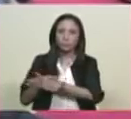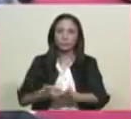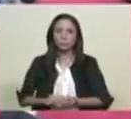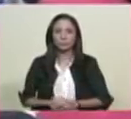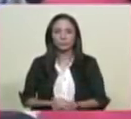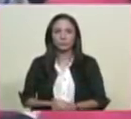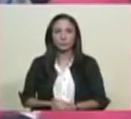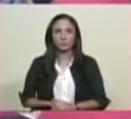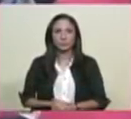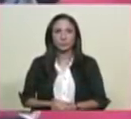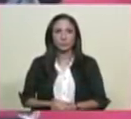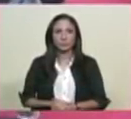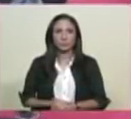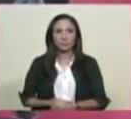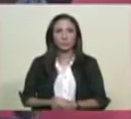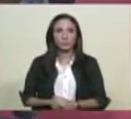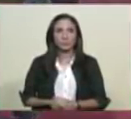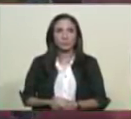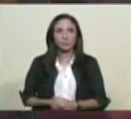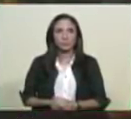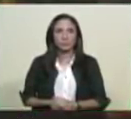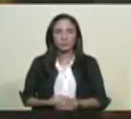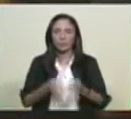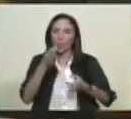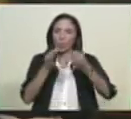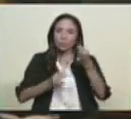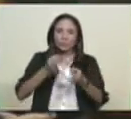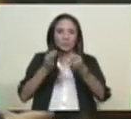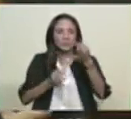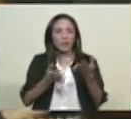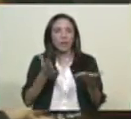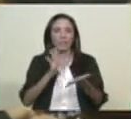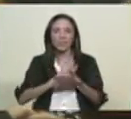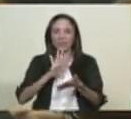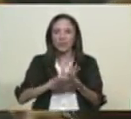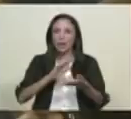consolidar la justicia comunitaria, la justicia de paz,